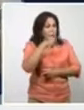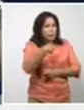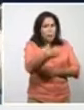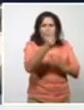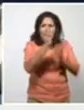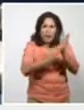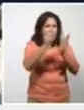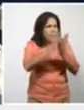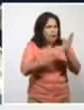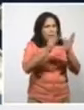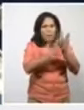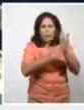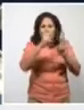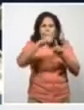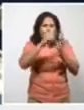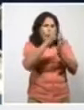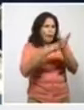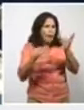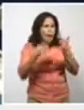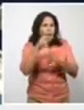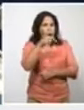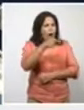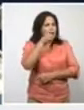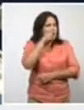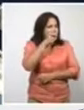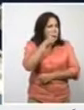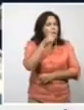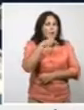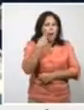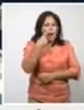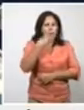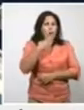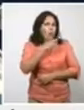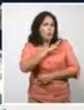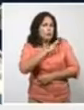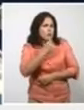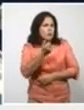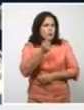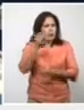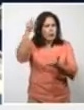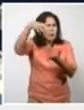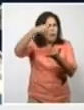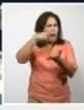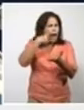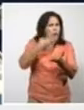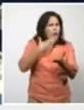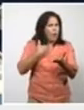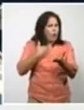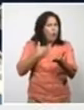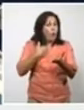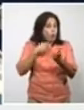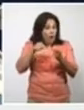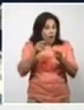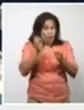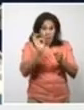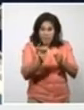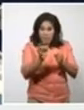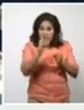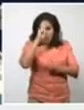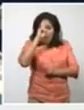al mes y que está incorporado, y en estas consultas